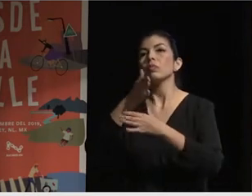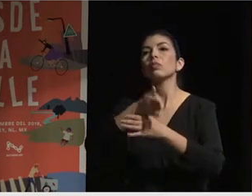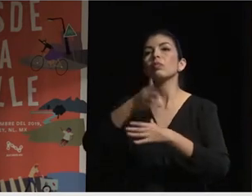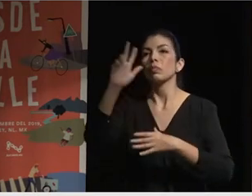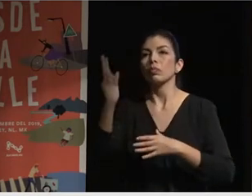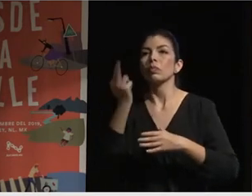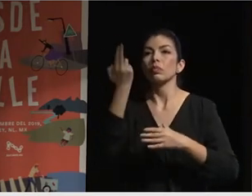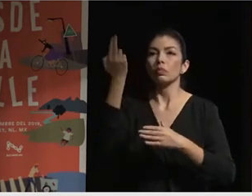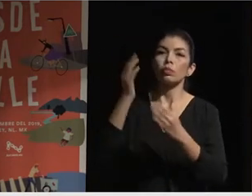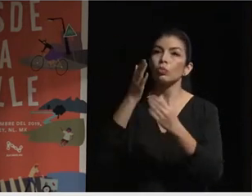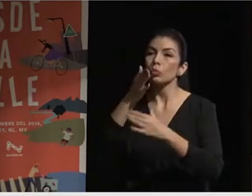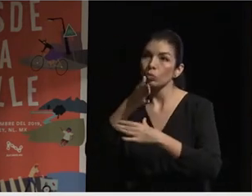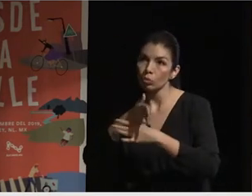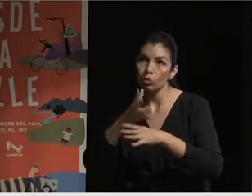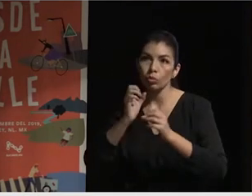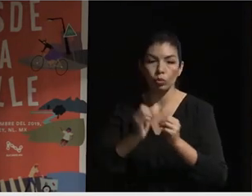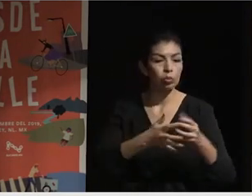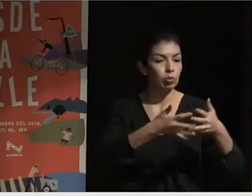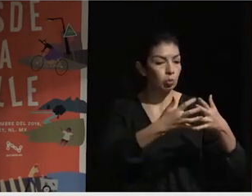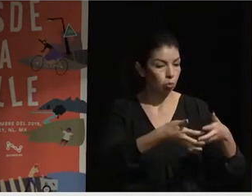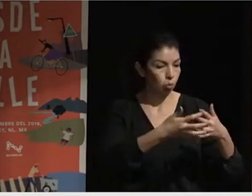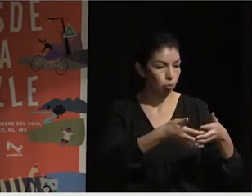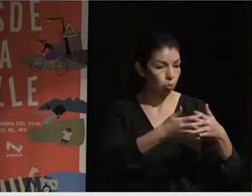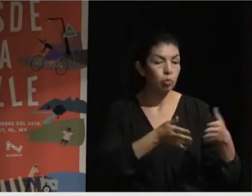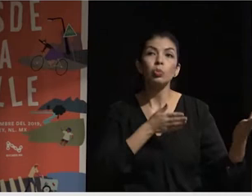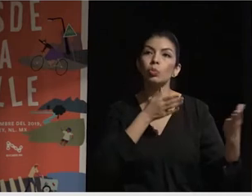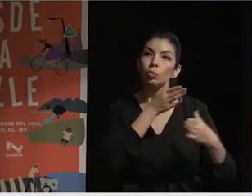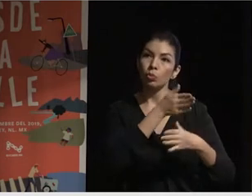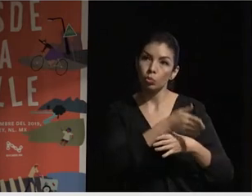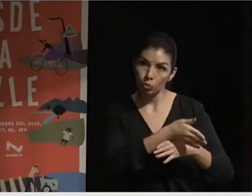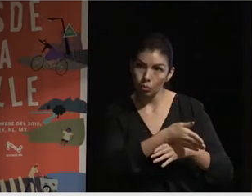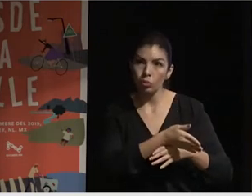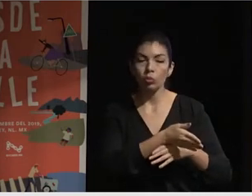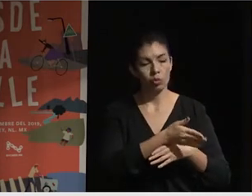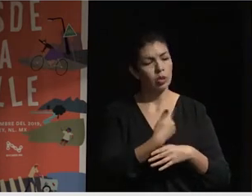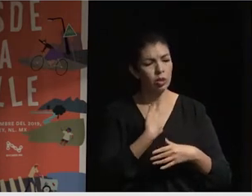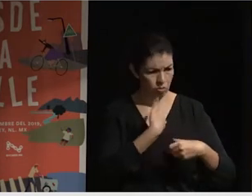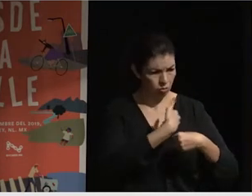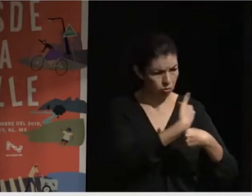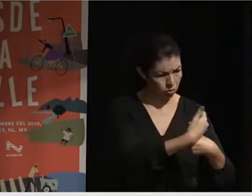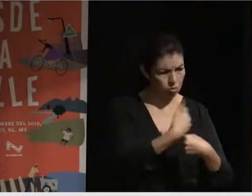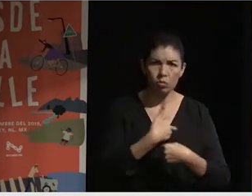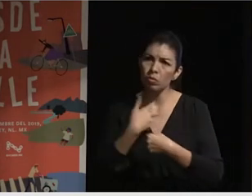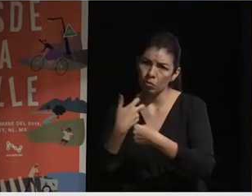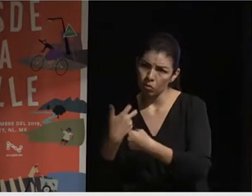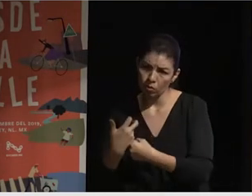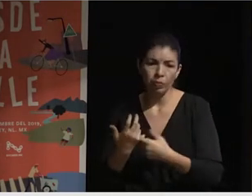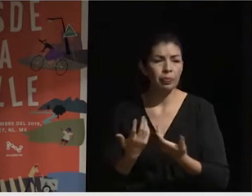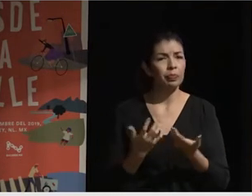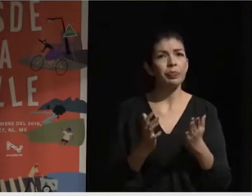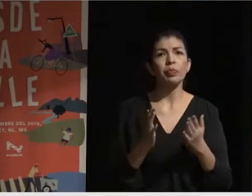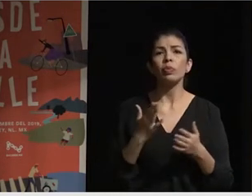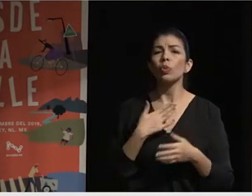alguna empresa o cualquier espacio que se me permita hablar sobre el tema del asentamiento informal, pocas son las personas que pueden levantar la